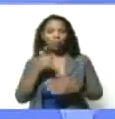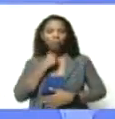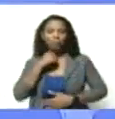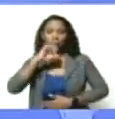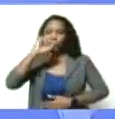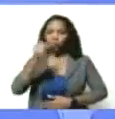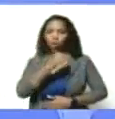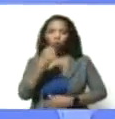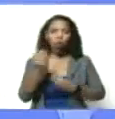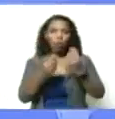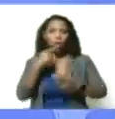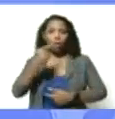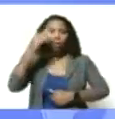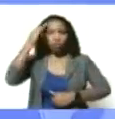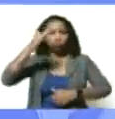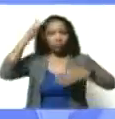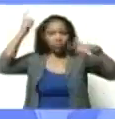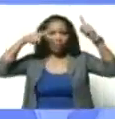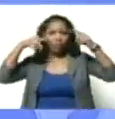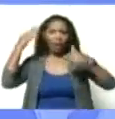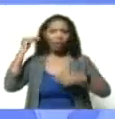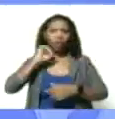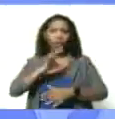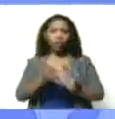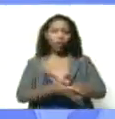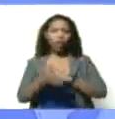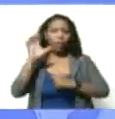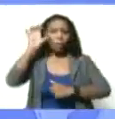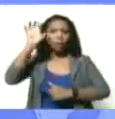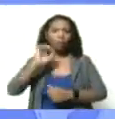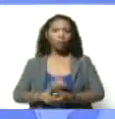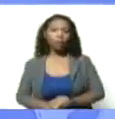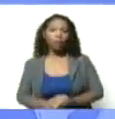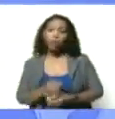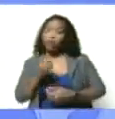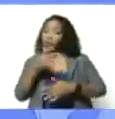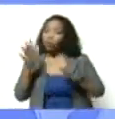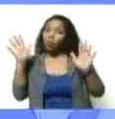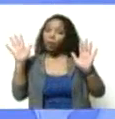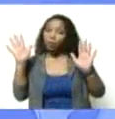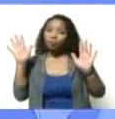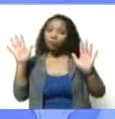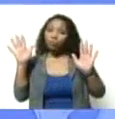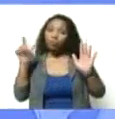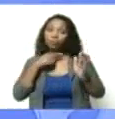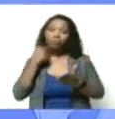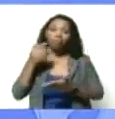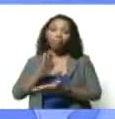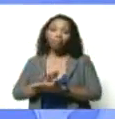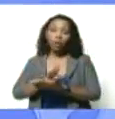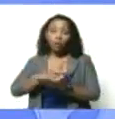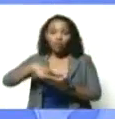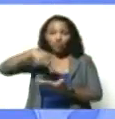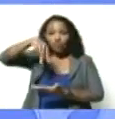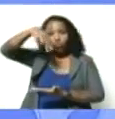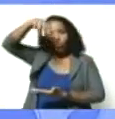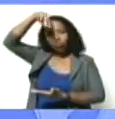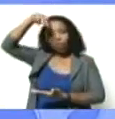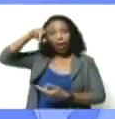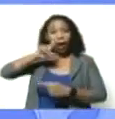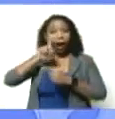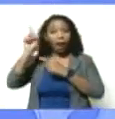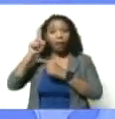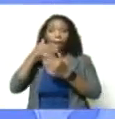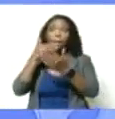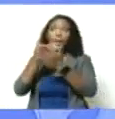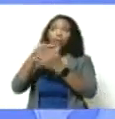gustosamente, como dijo el comandante Chávez, a la patria. Y bueno, se ha ido a la patria celestial ahora, y desde allá le